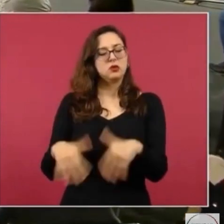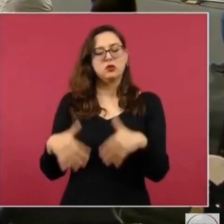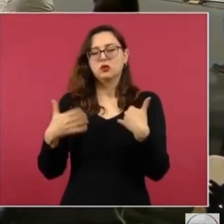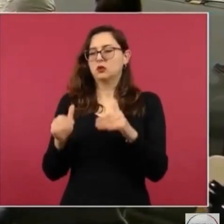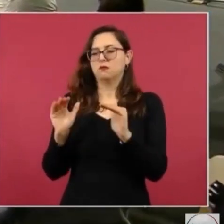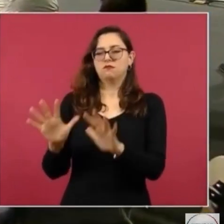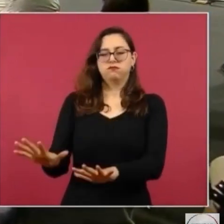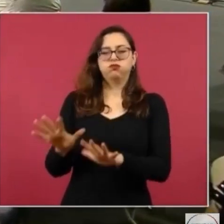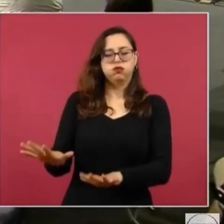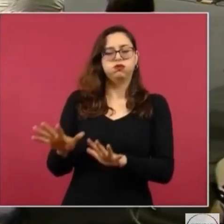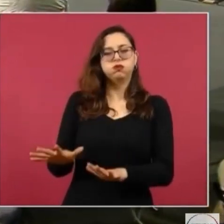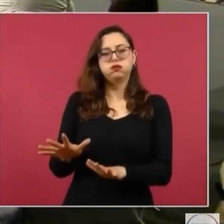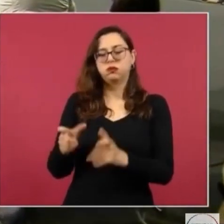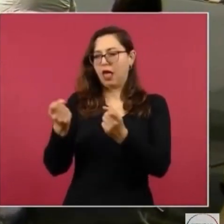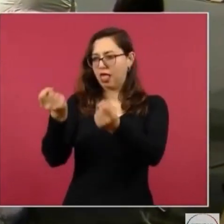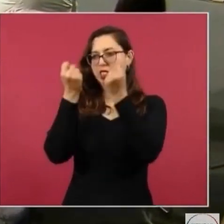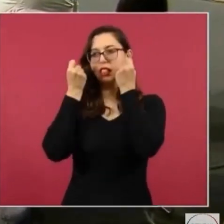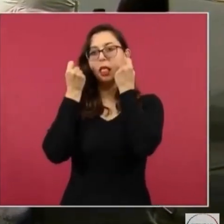todo al final,